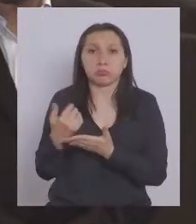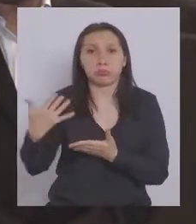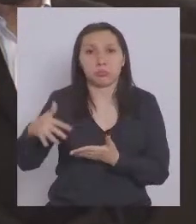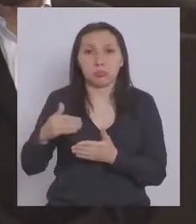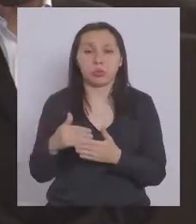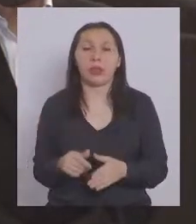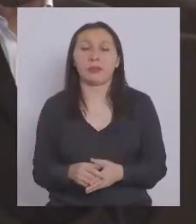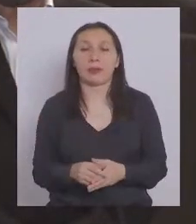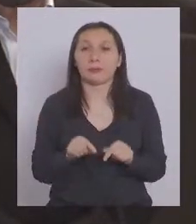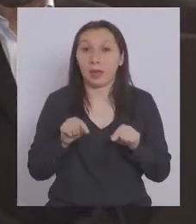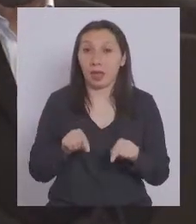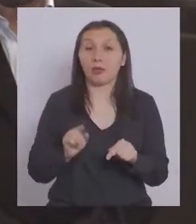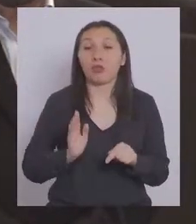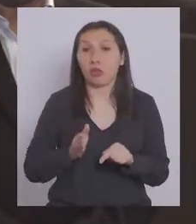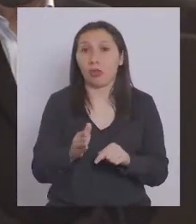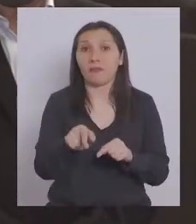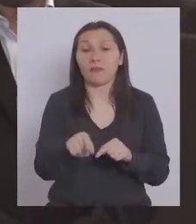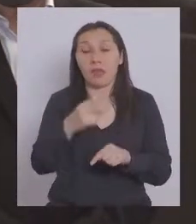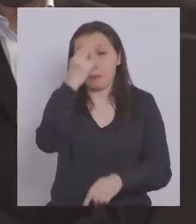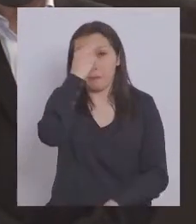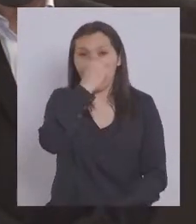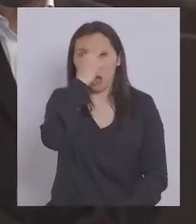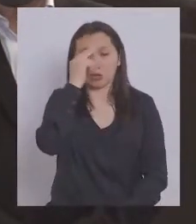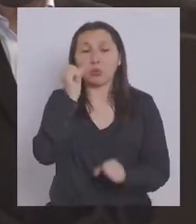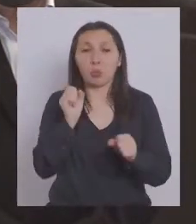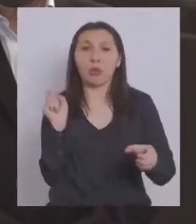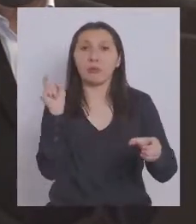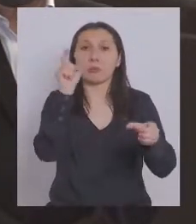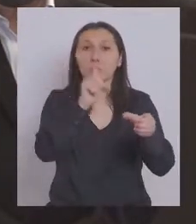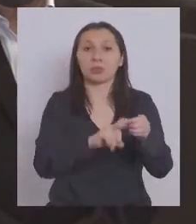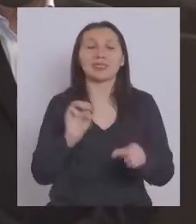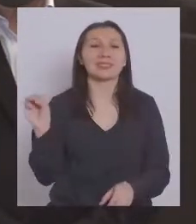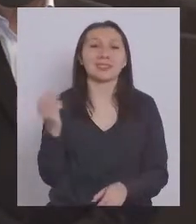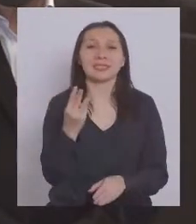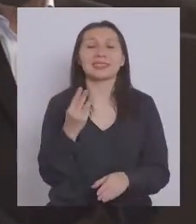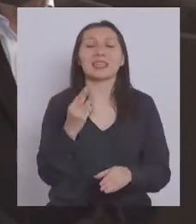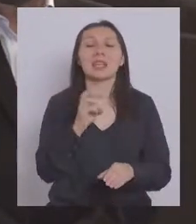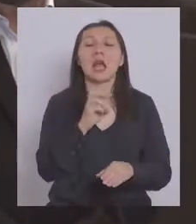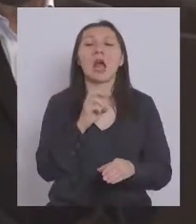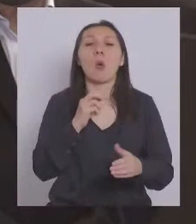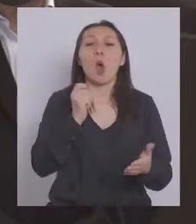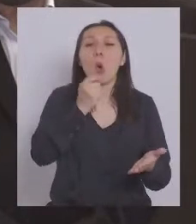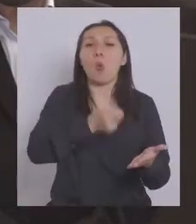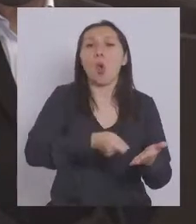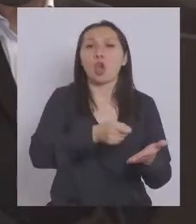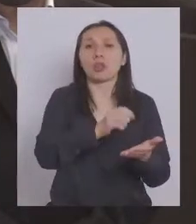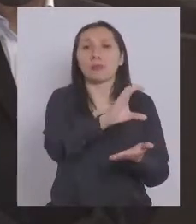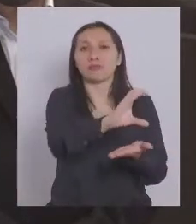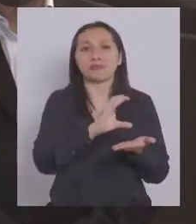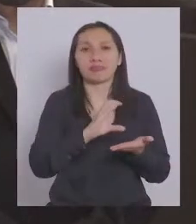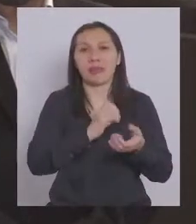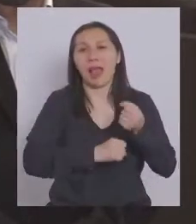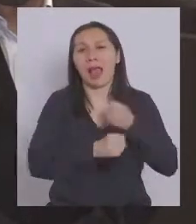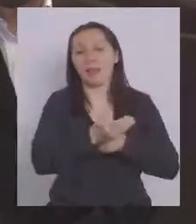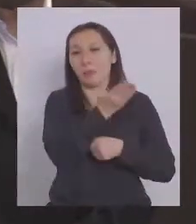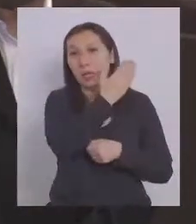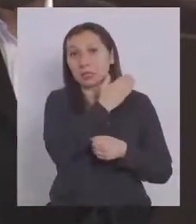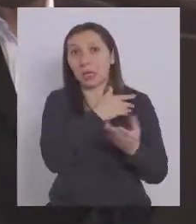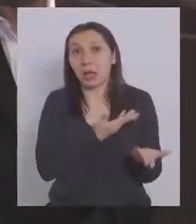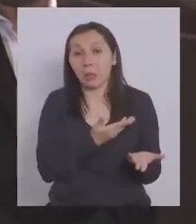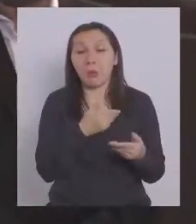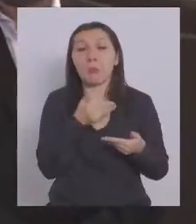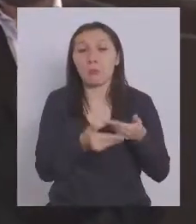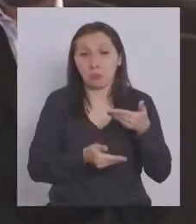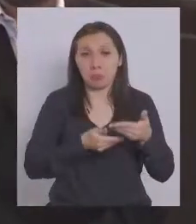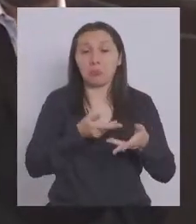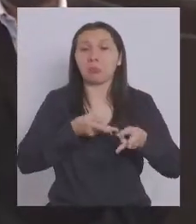de hecho, durante marzo se podía postular a la tercera cuota del préstamo del bono equivalente del año pasado. Así que es un proceso